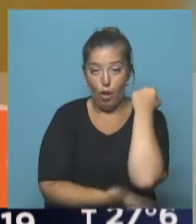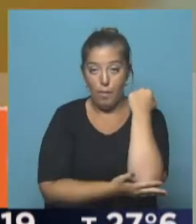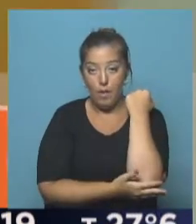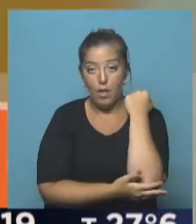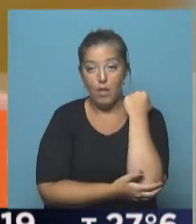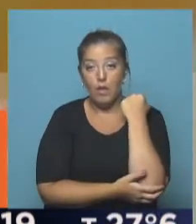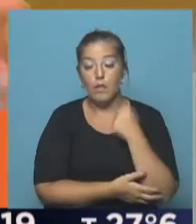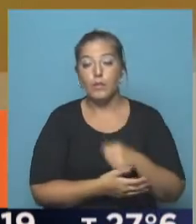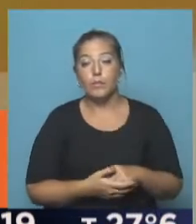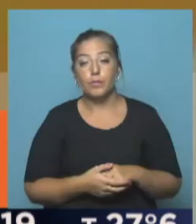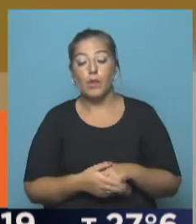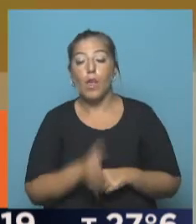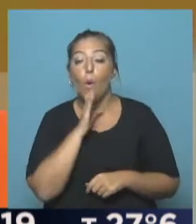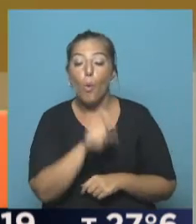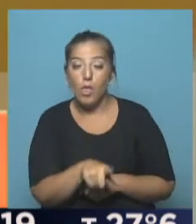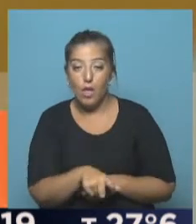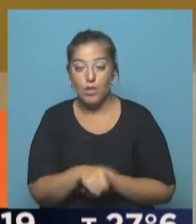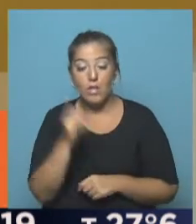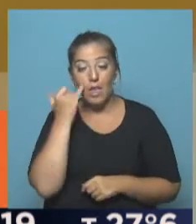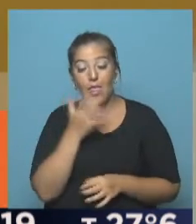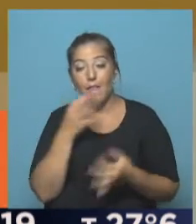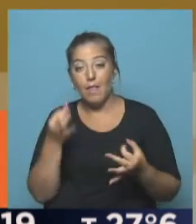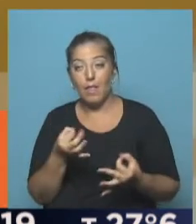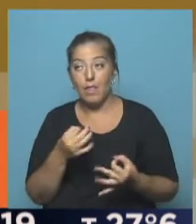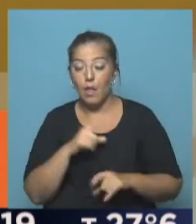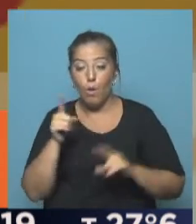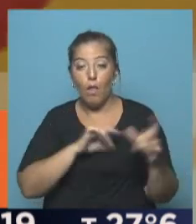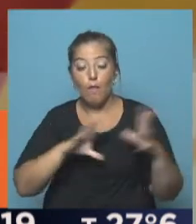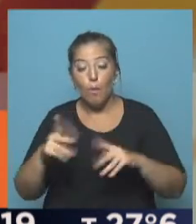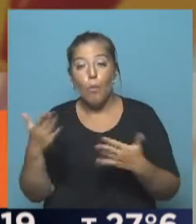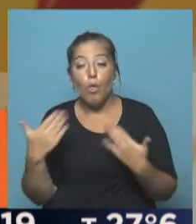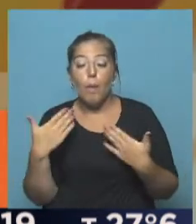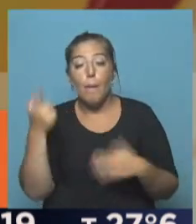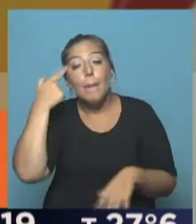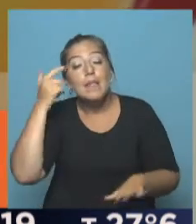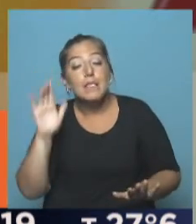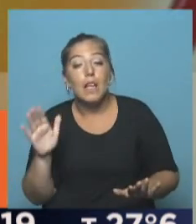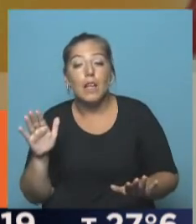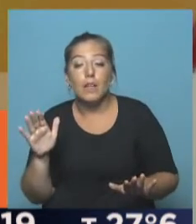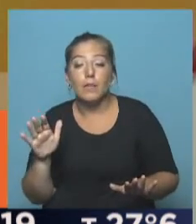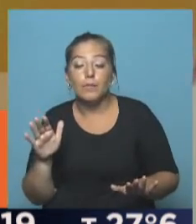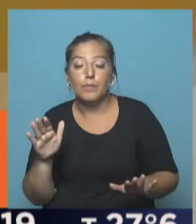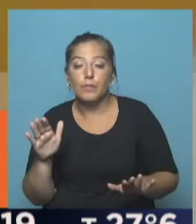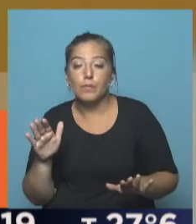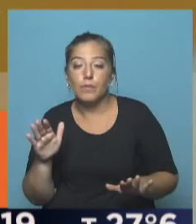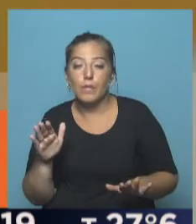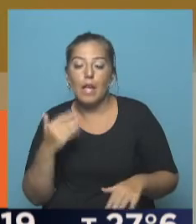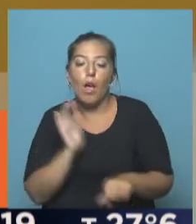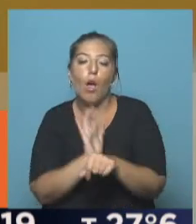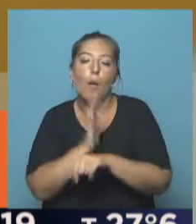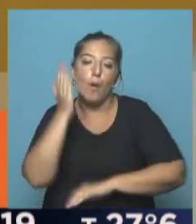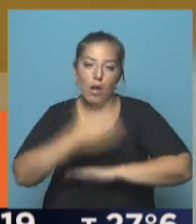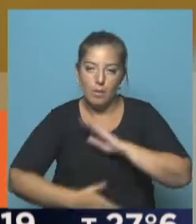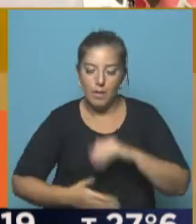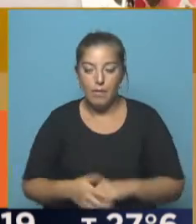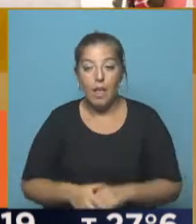electorado judío en los Estados Unidos, y que después la realidad, de alguna manera, podemos pensar que le ha empezado a colocar algún límite. En esa